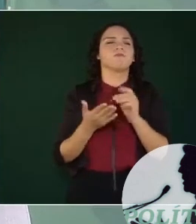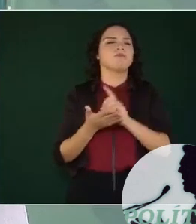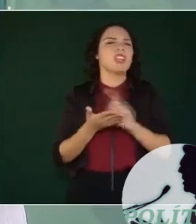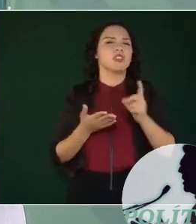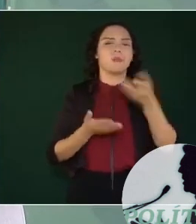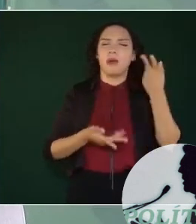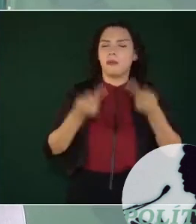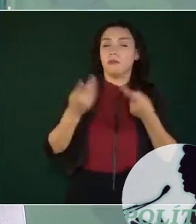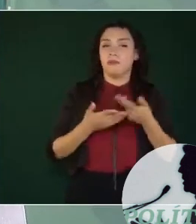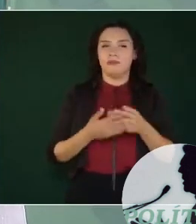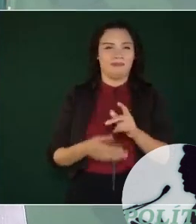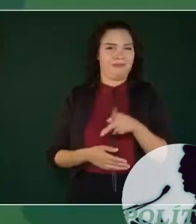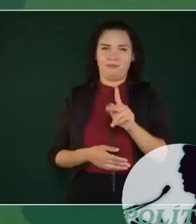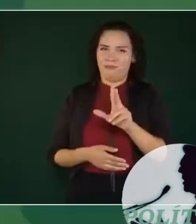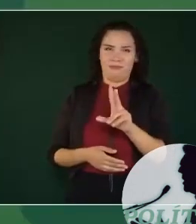oligarca,